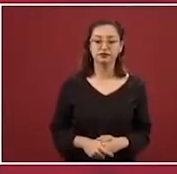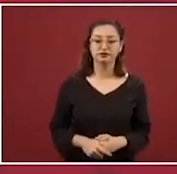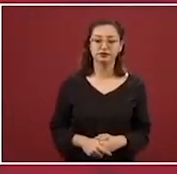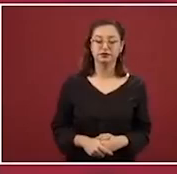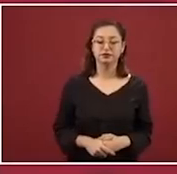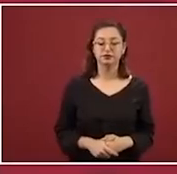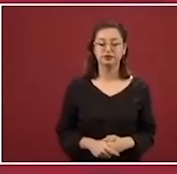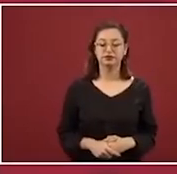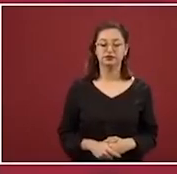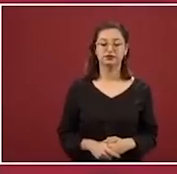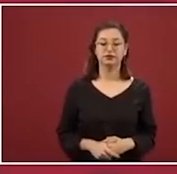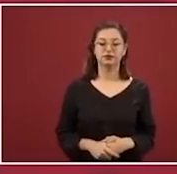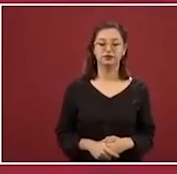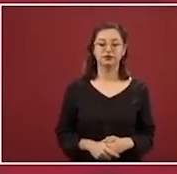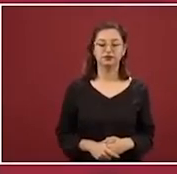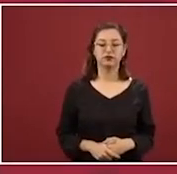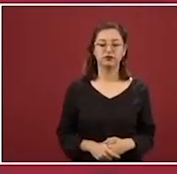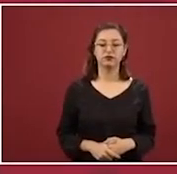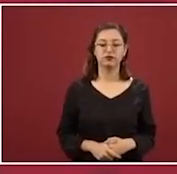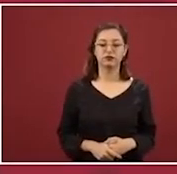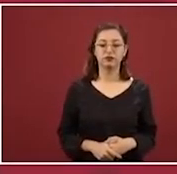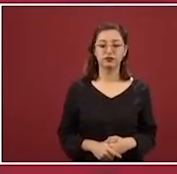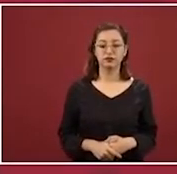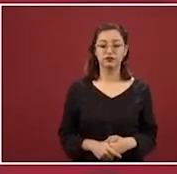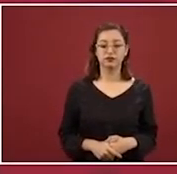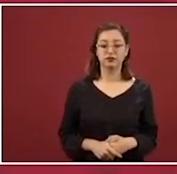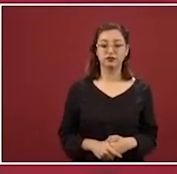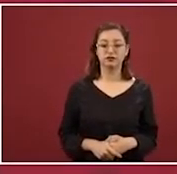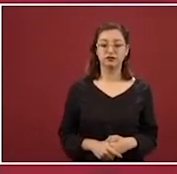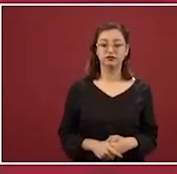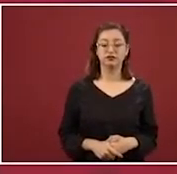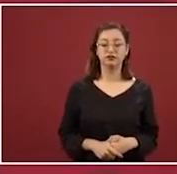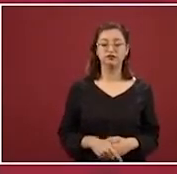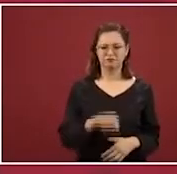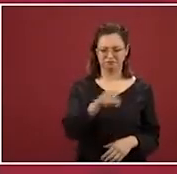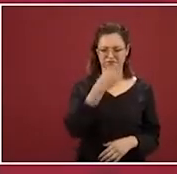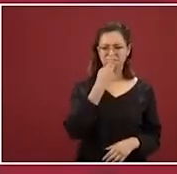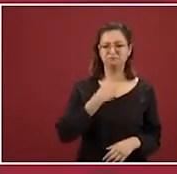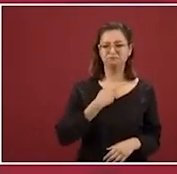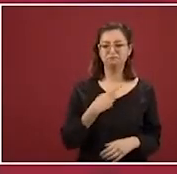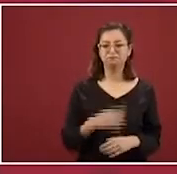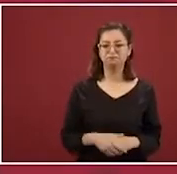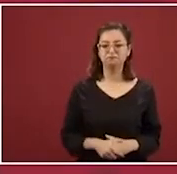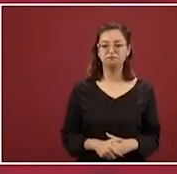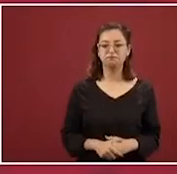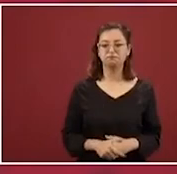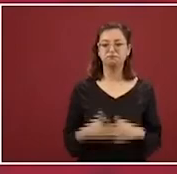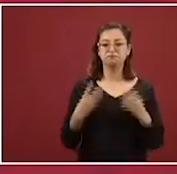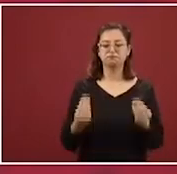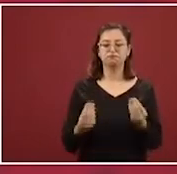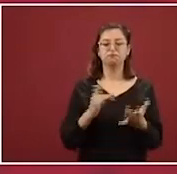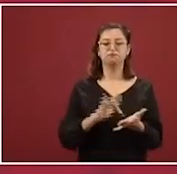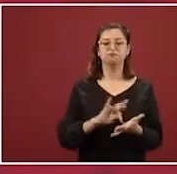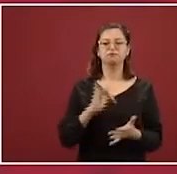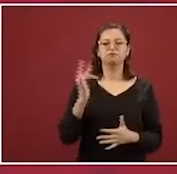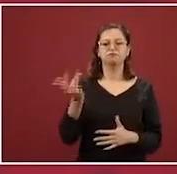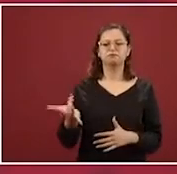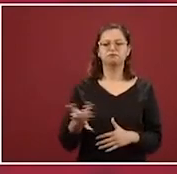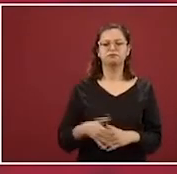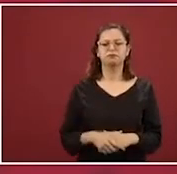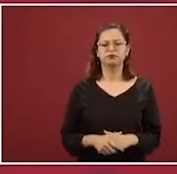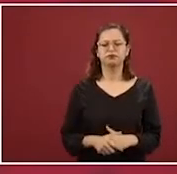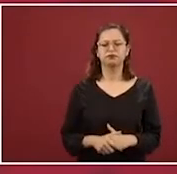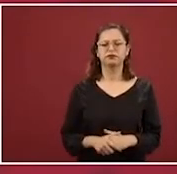Sí, ahí atrás, aquí, sí, dígame. Muchas gracias, señor